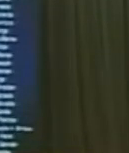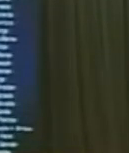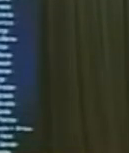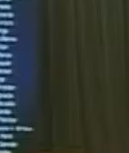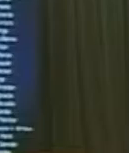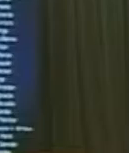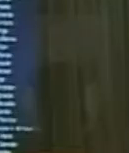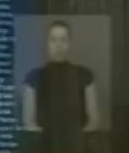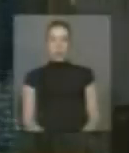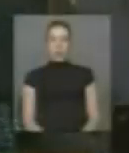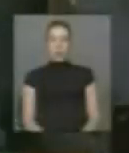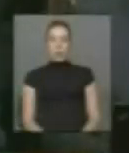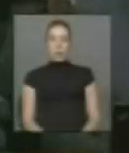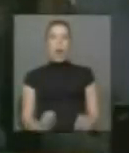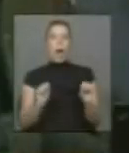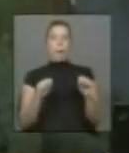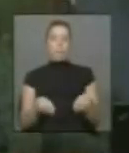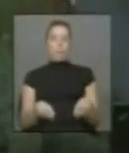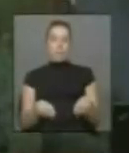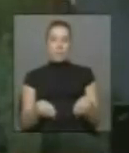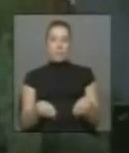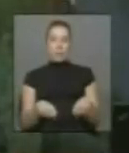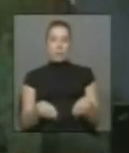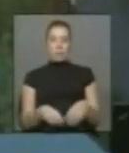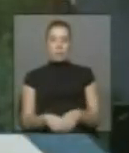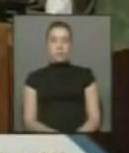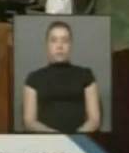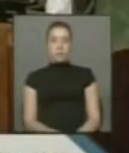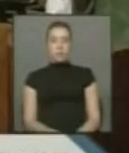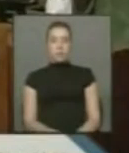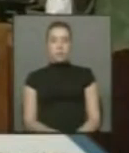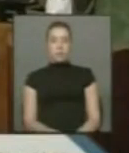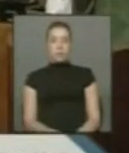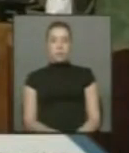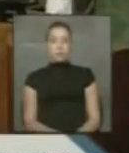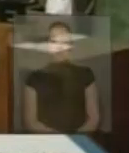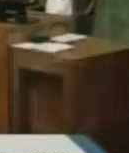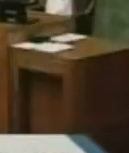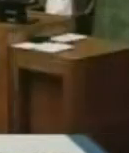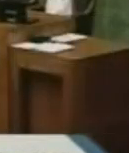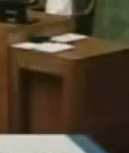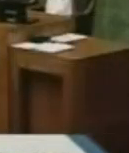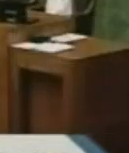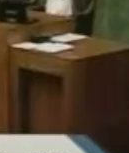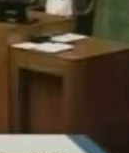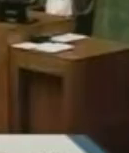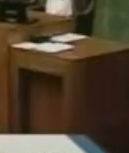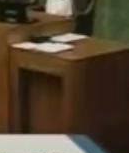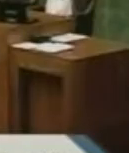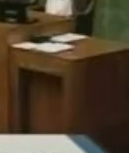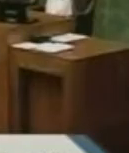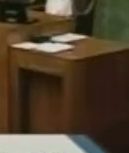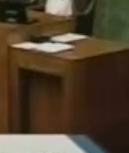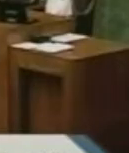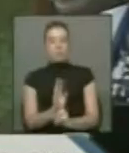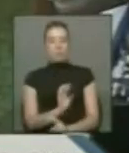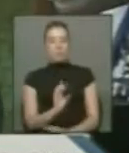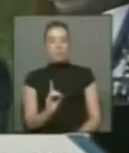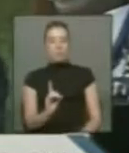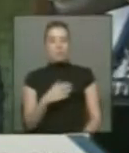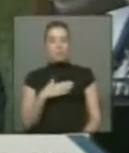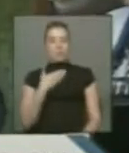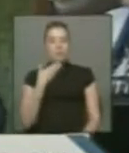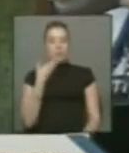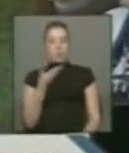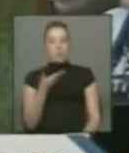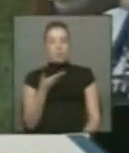42 votos de abstención del Pacto Chile Vamos. Ese fue el resultado de la votación, con lo cual se aprobó la idea de